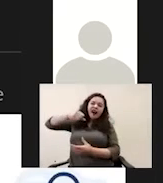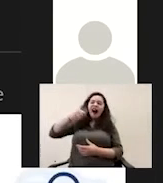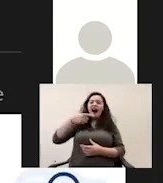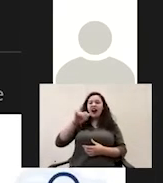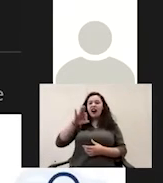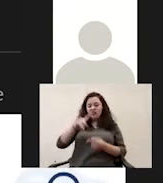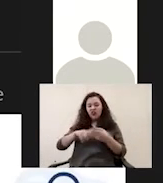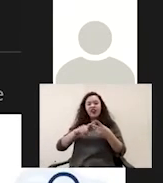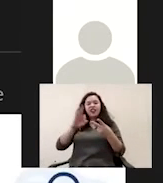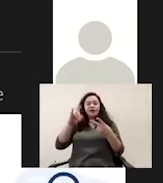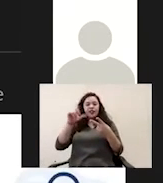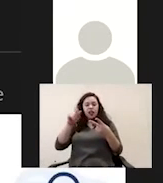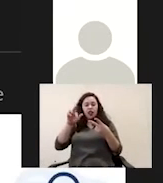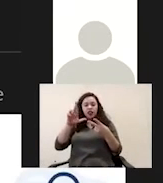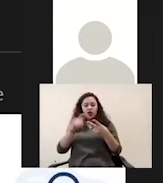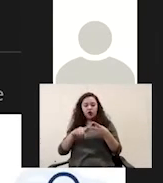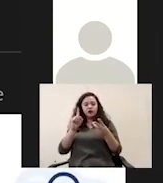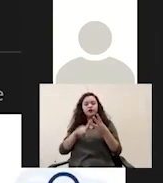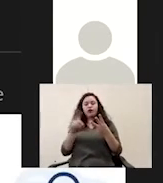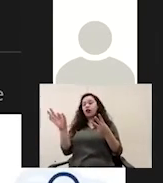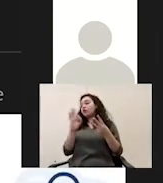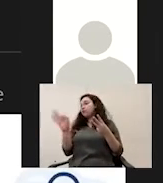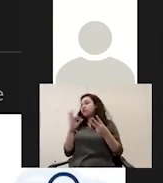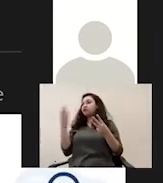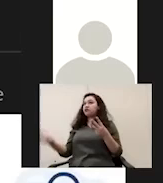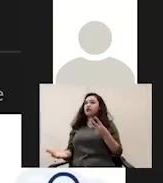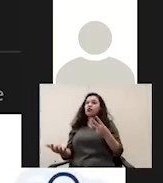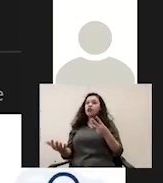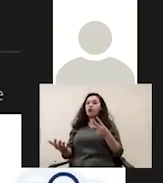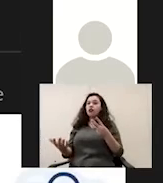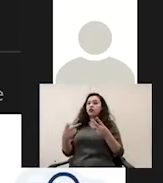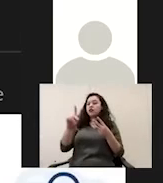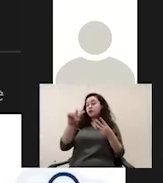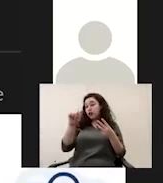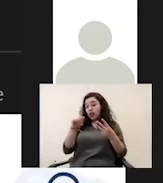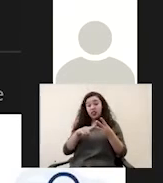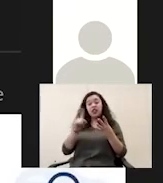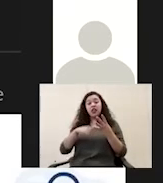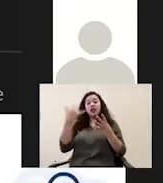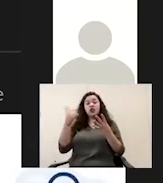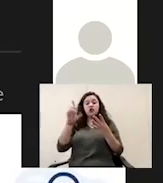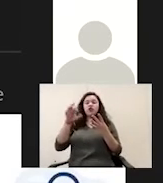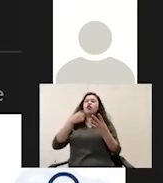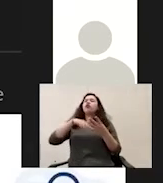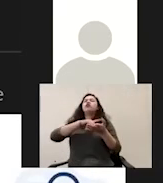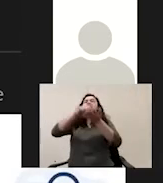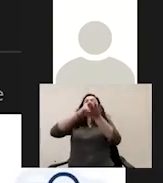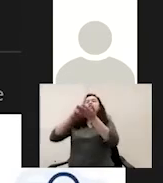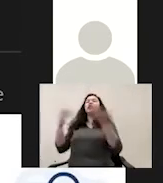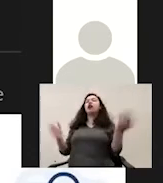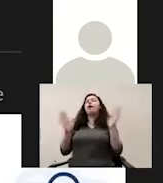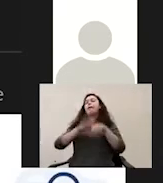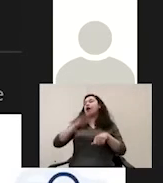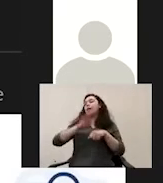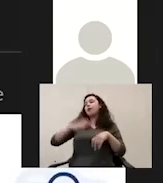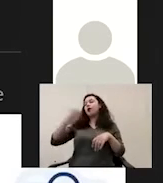filtro, vamos a utilizar a lo mejor alguna plata coloidal, algún yodo para hacer la desinfección, que es lo más común que